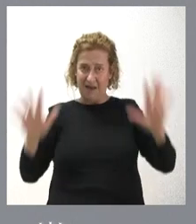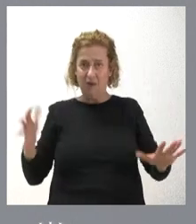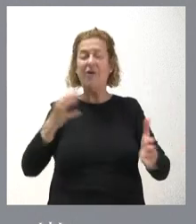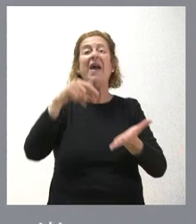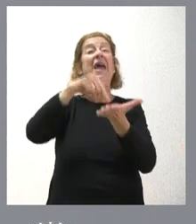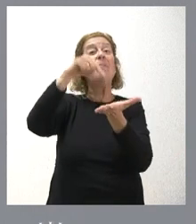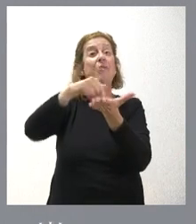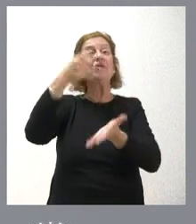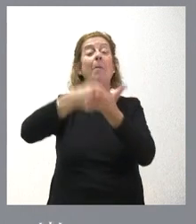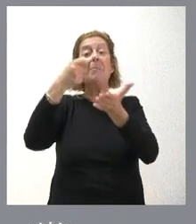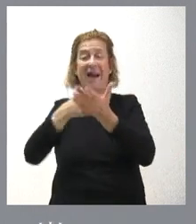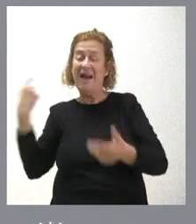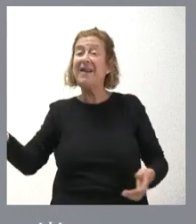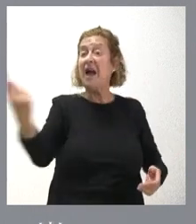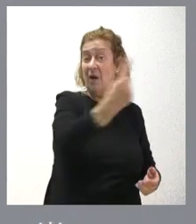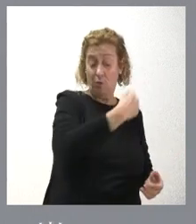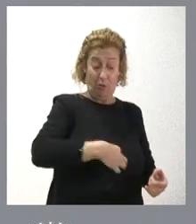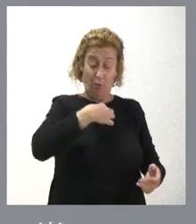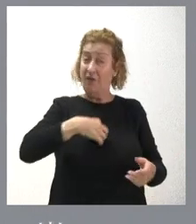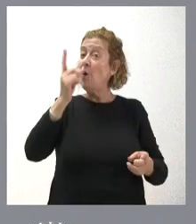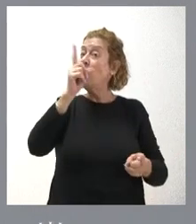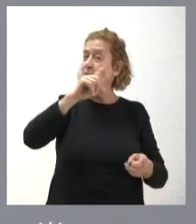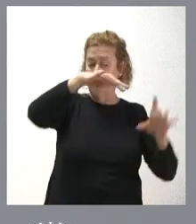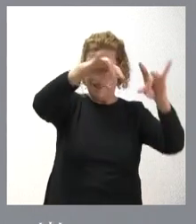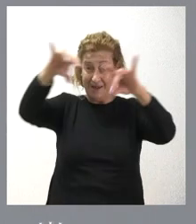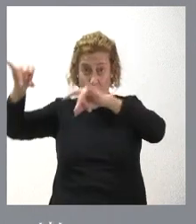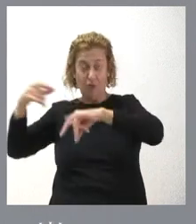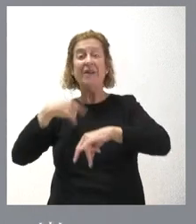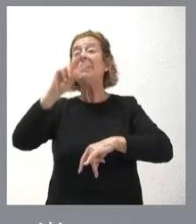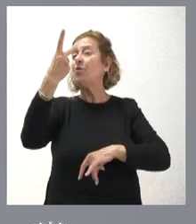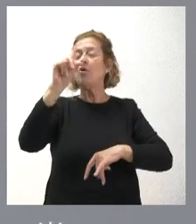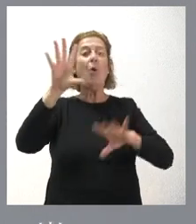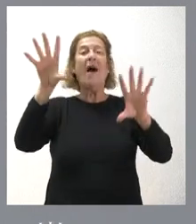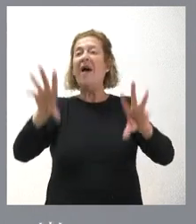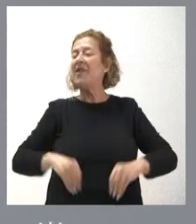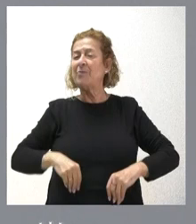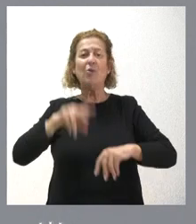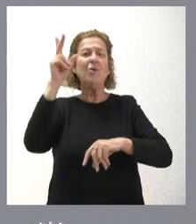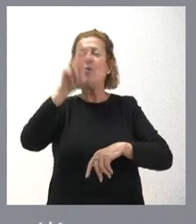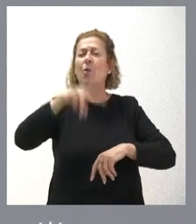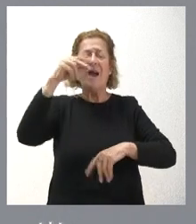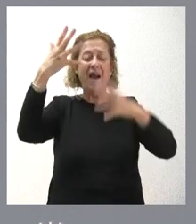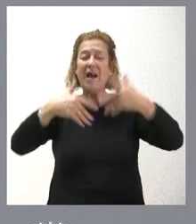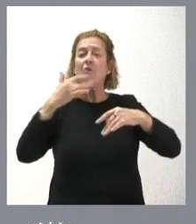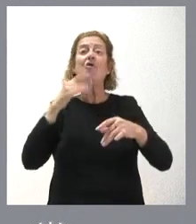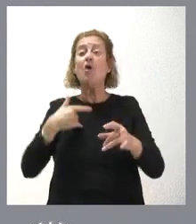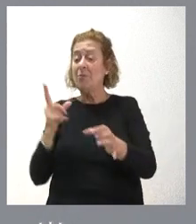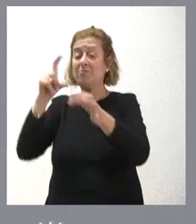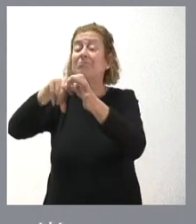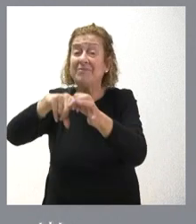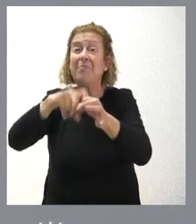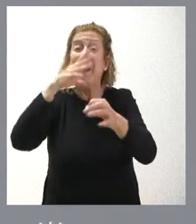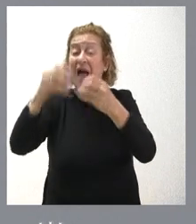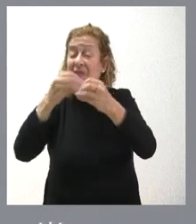pagan los ciudanos los territorios Y en segundo lugar nosotros No aceptamos ningún cálculo en donde no tengamos una participación en su elaboración